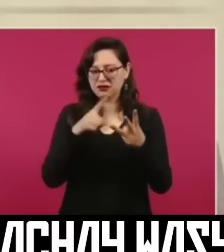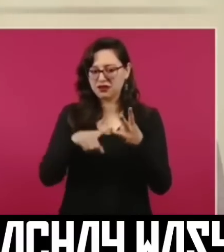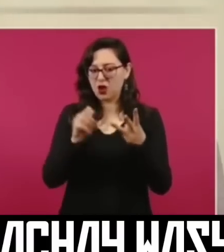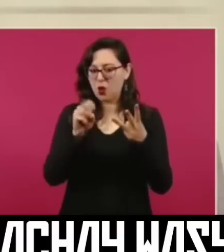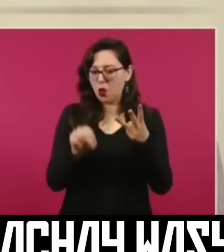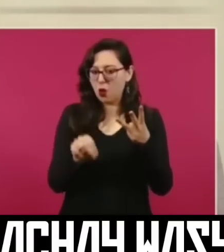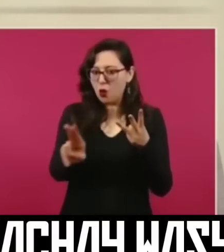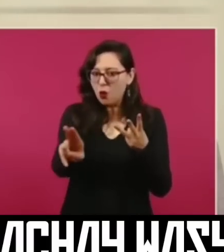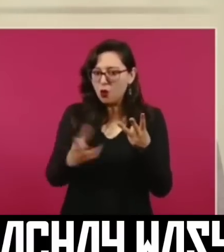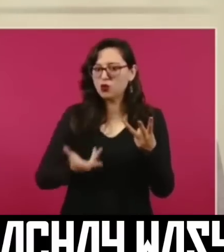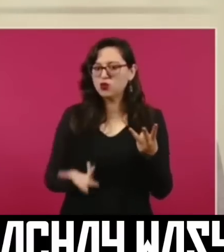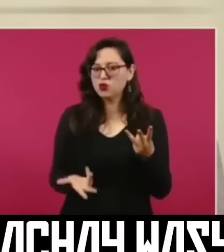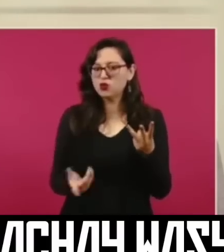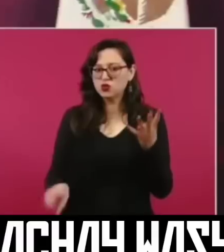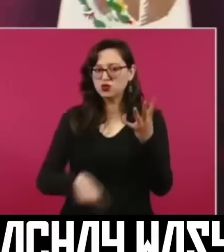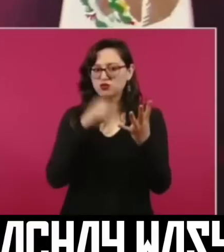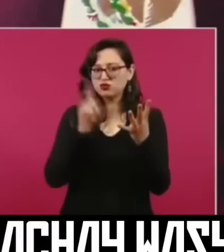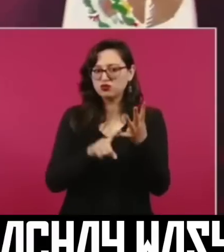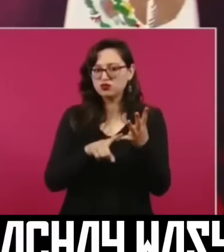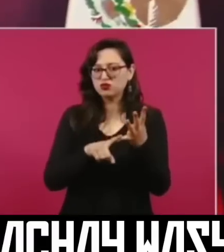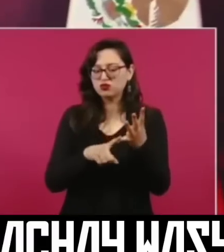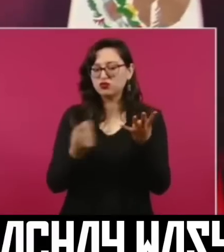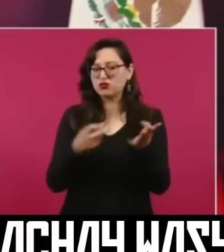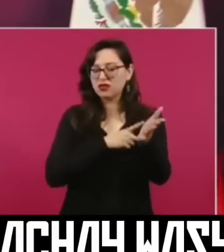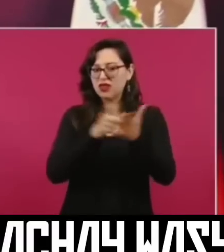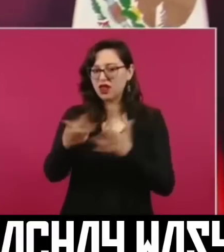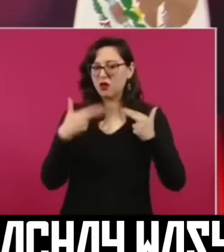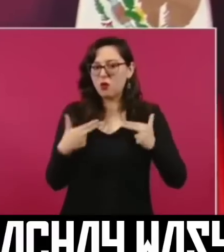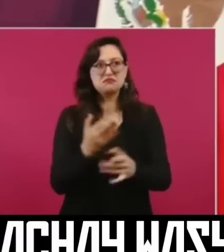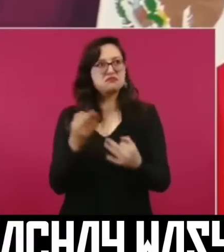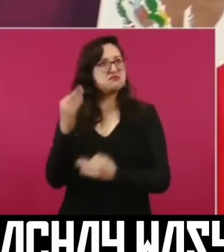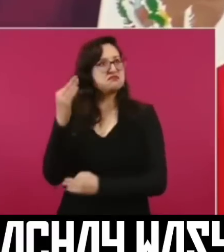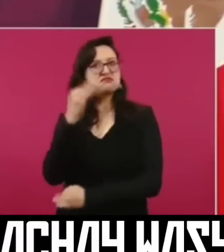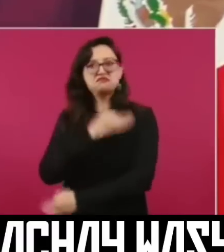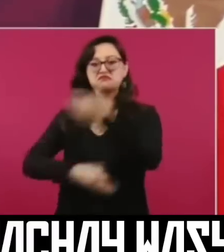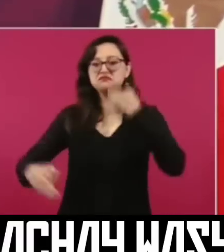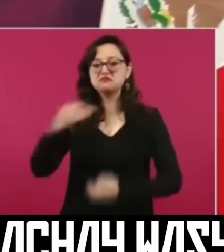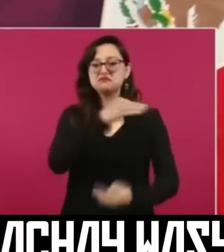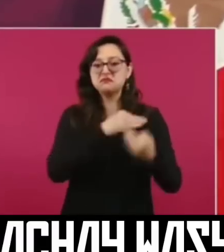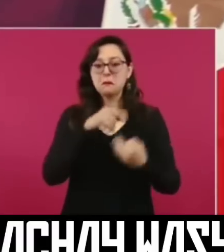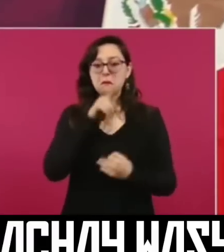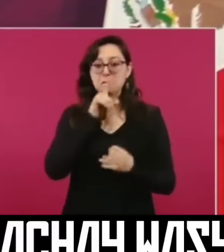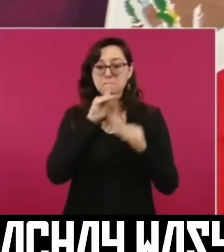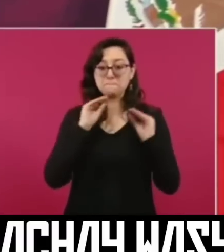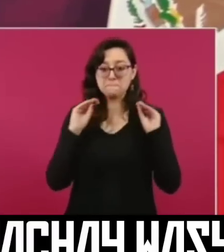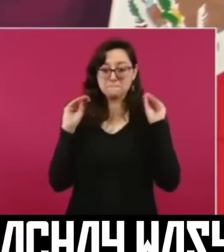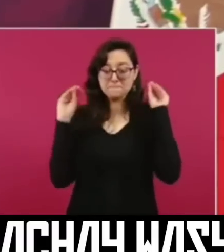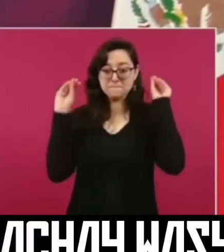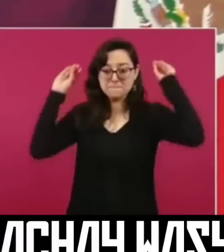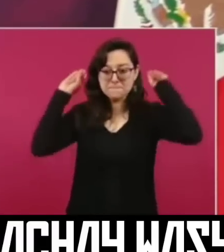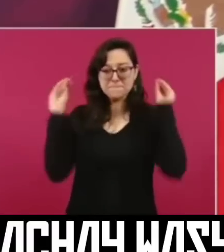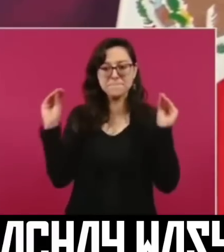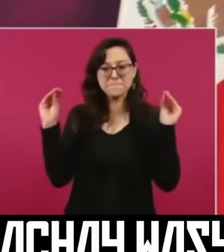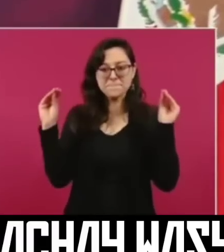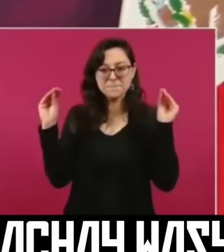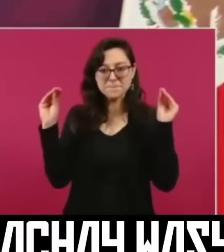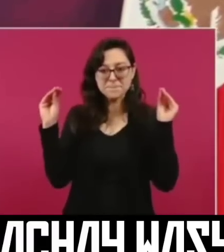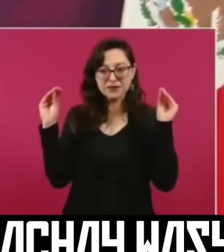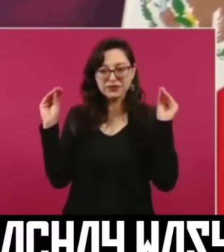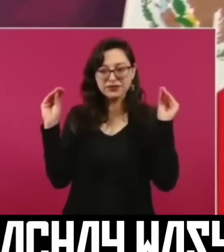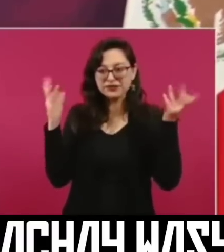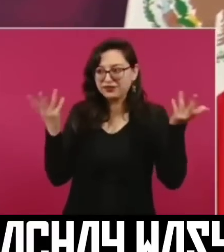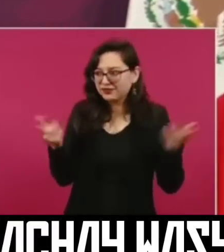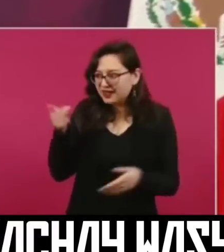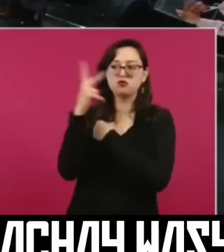ONU, las organizaciones de derechos humanos, nadie habla de esa